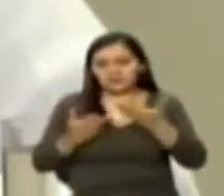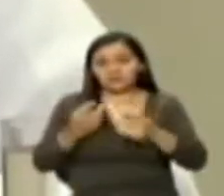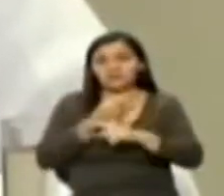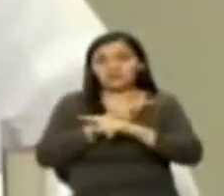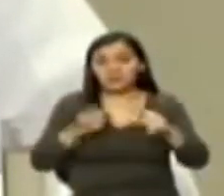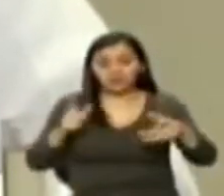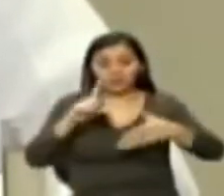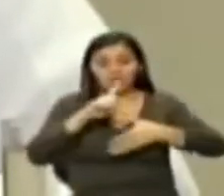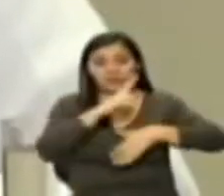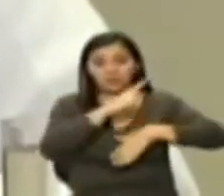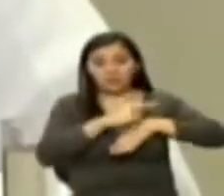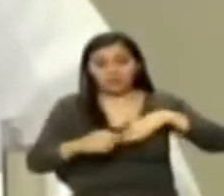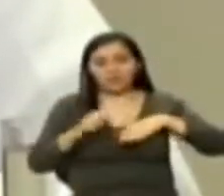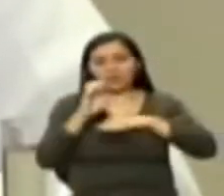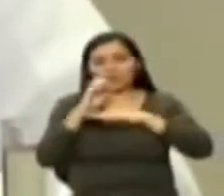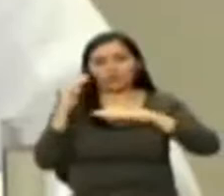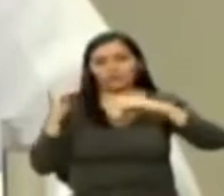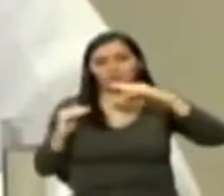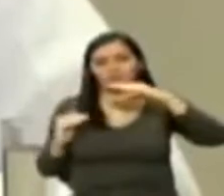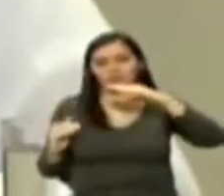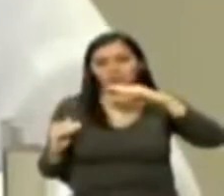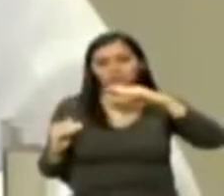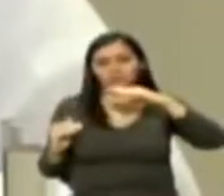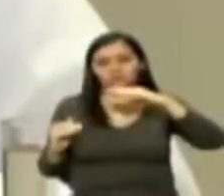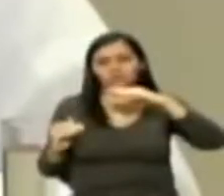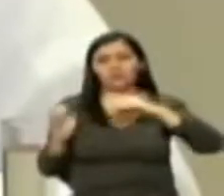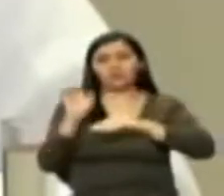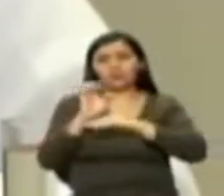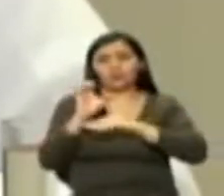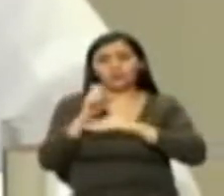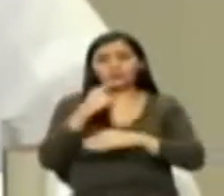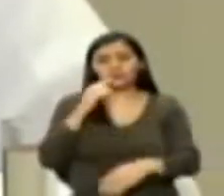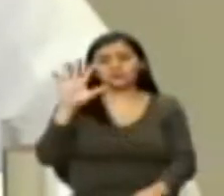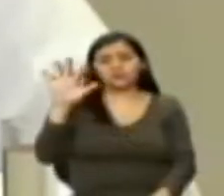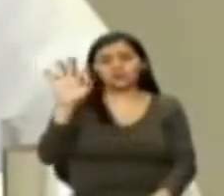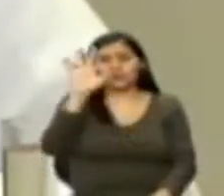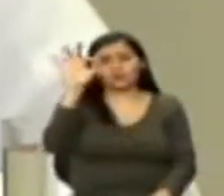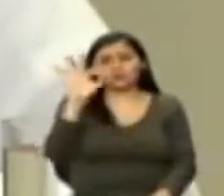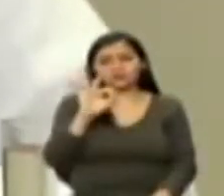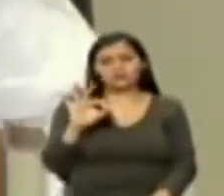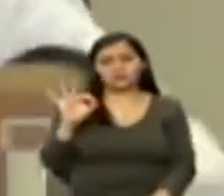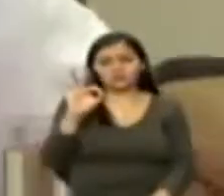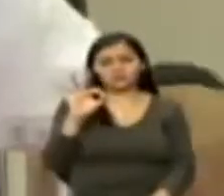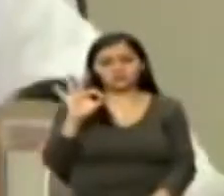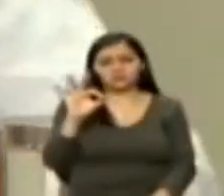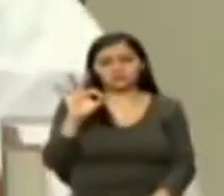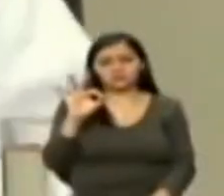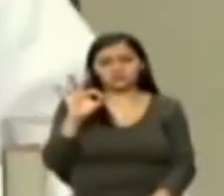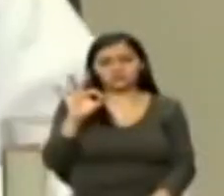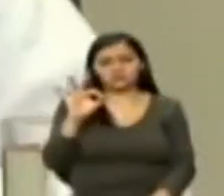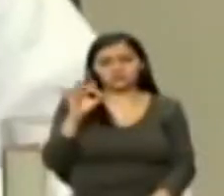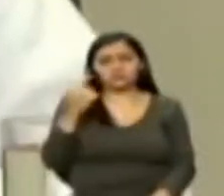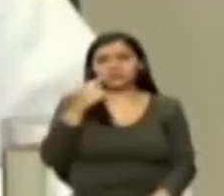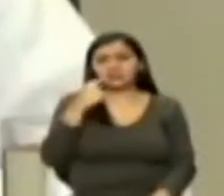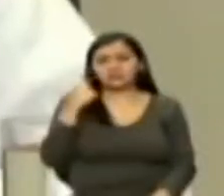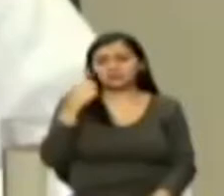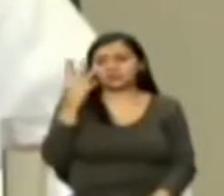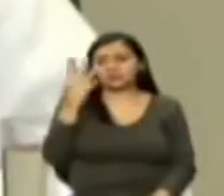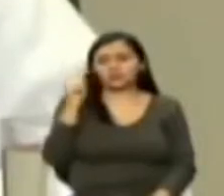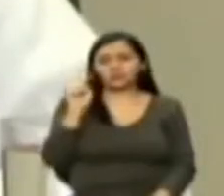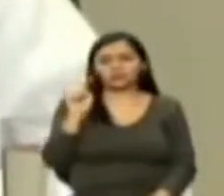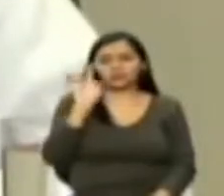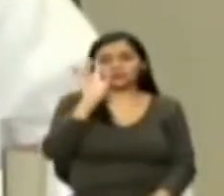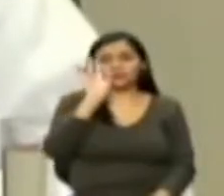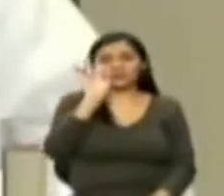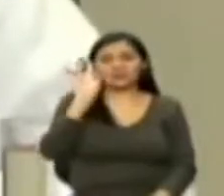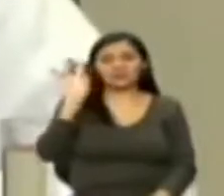Latina. Y tenemos de las tasas más bajas de la historia del país. ¿Cuándo el país ha tenido menos de 5% del desempleo? O sea, nos acaba de dar la medición 4.77.